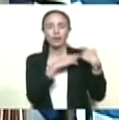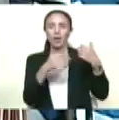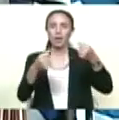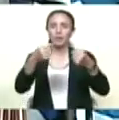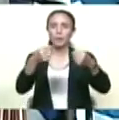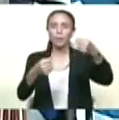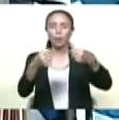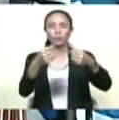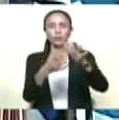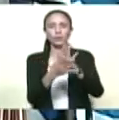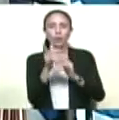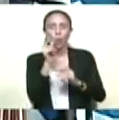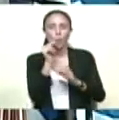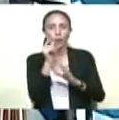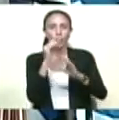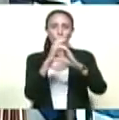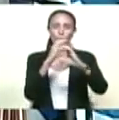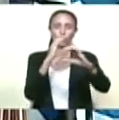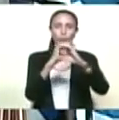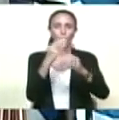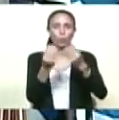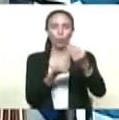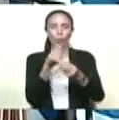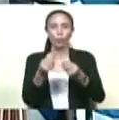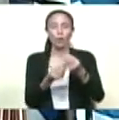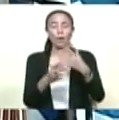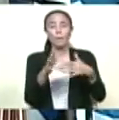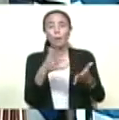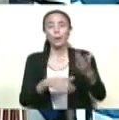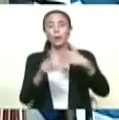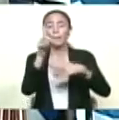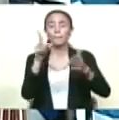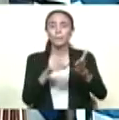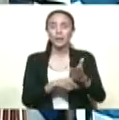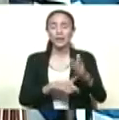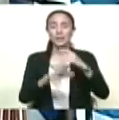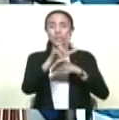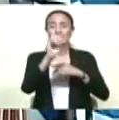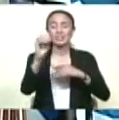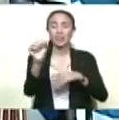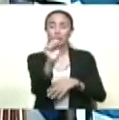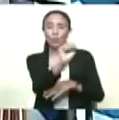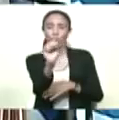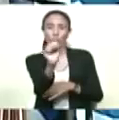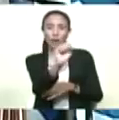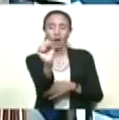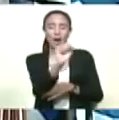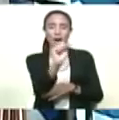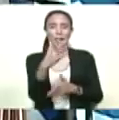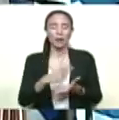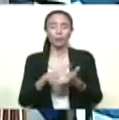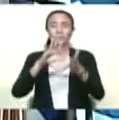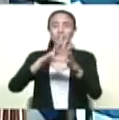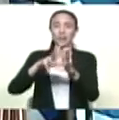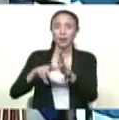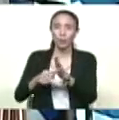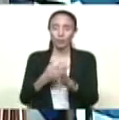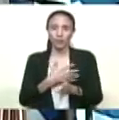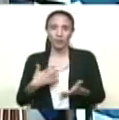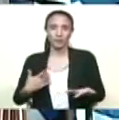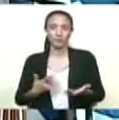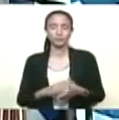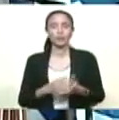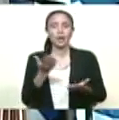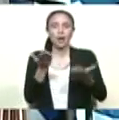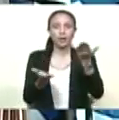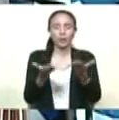del mantenimiento de cereales de 1.300 vehículos calculen ustedes vinculados a